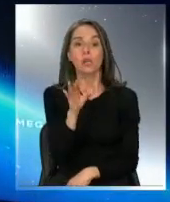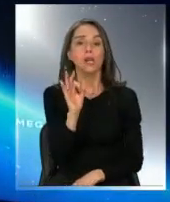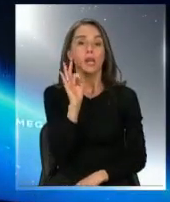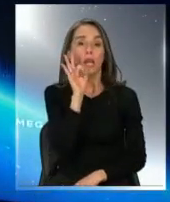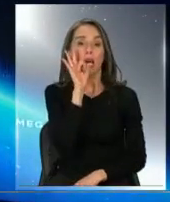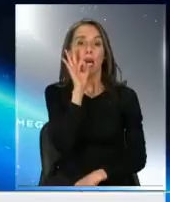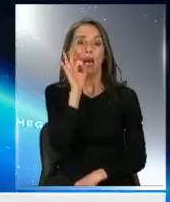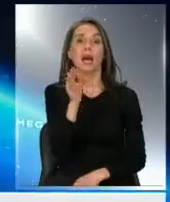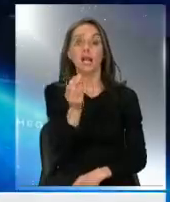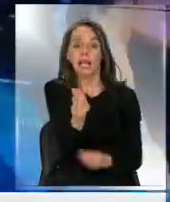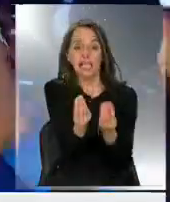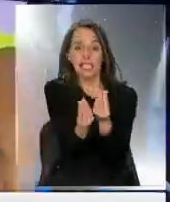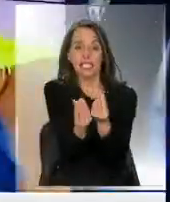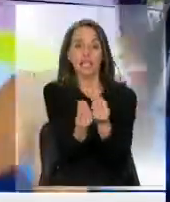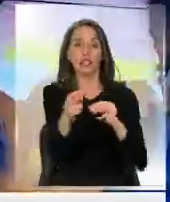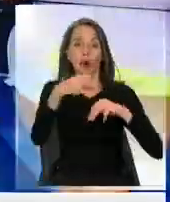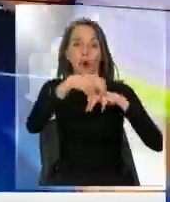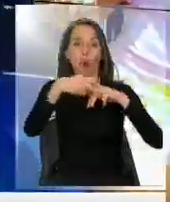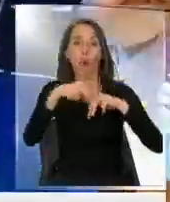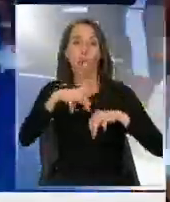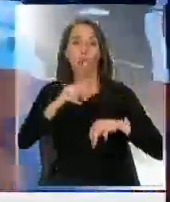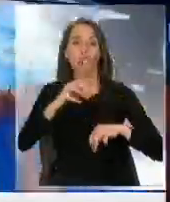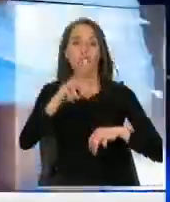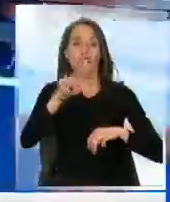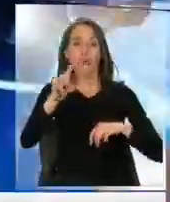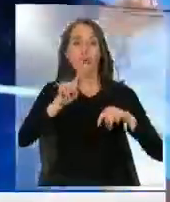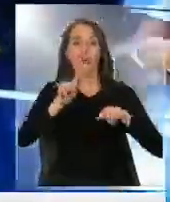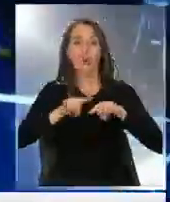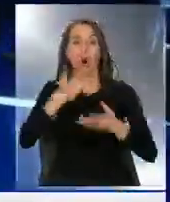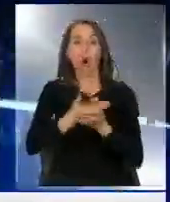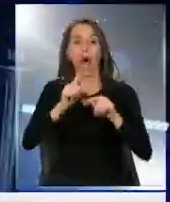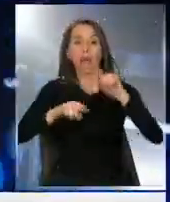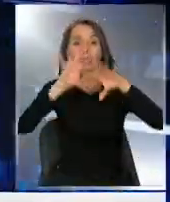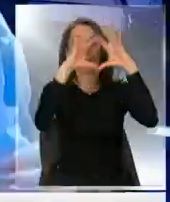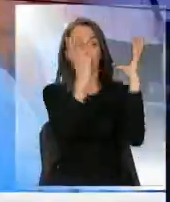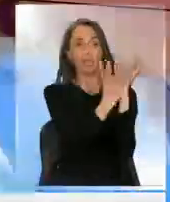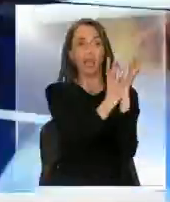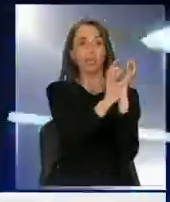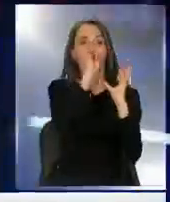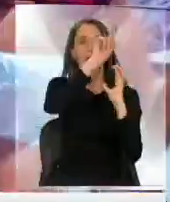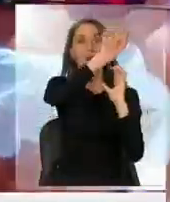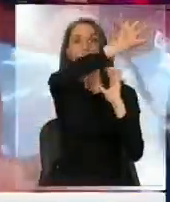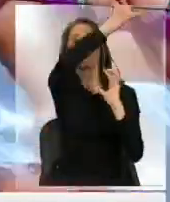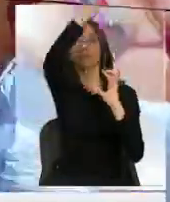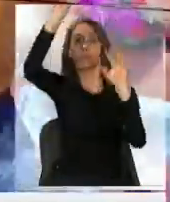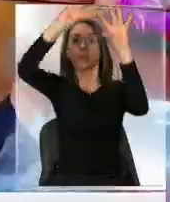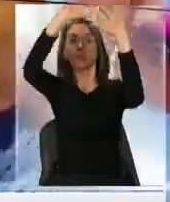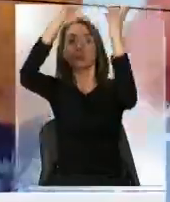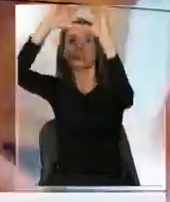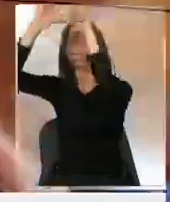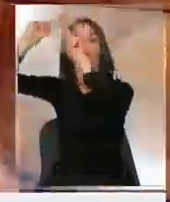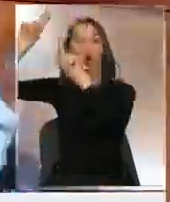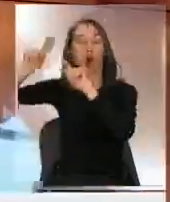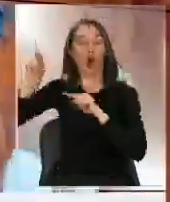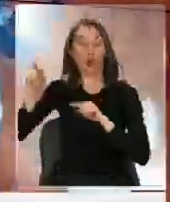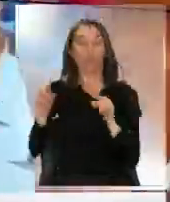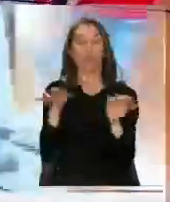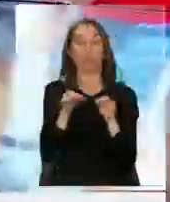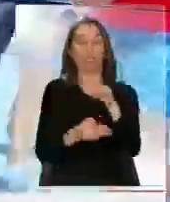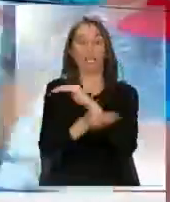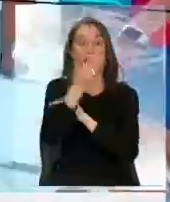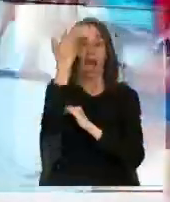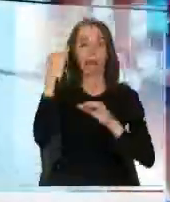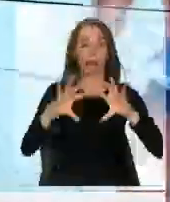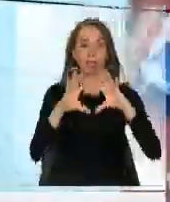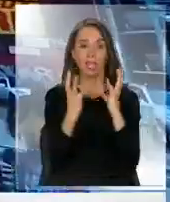riqueza, de minerales preciosos que no están en la Tierra, que están en el espacio. Pero antes, una explicación. Cuando se formó